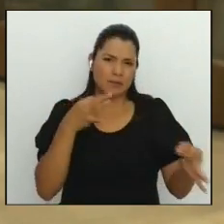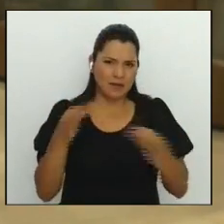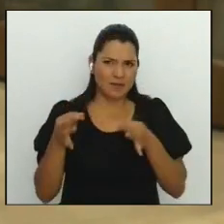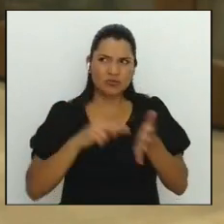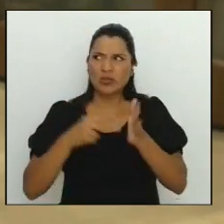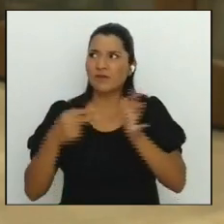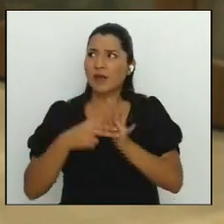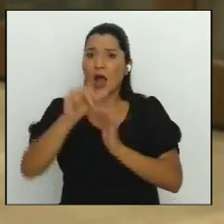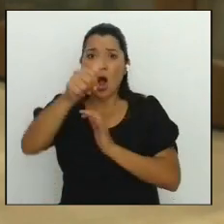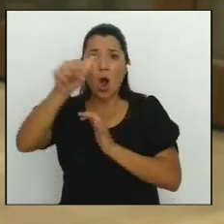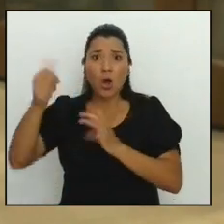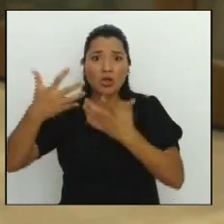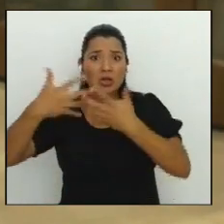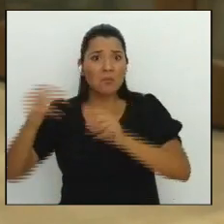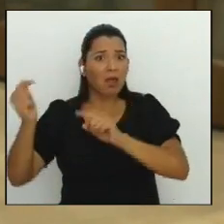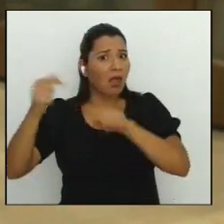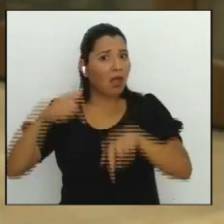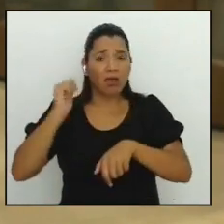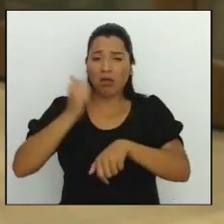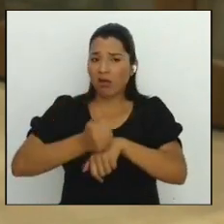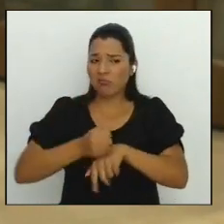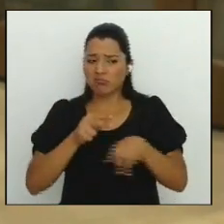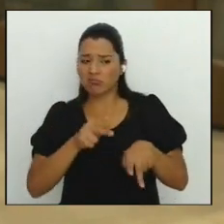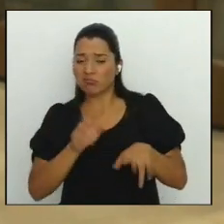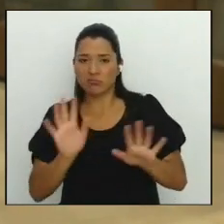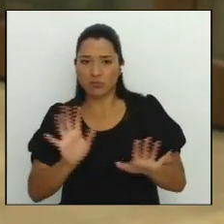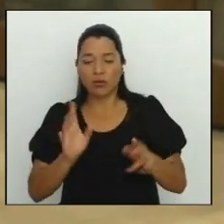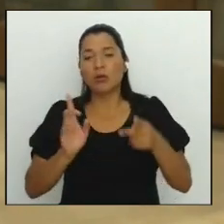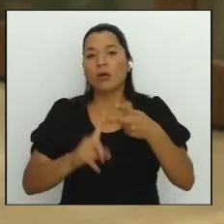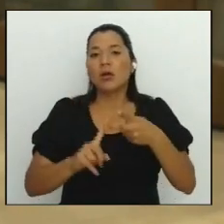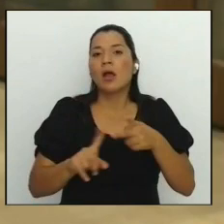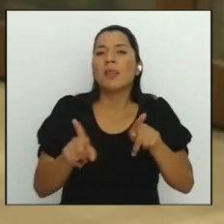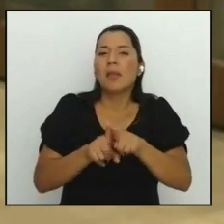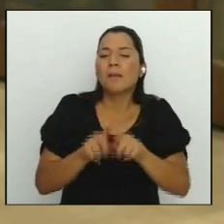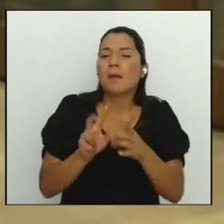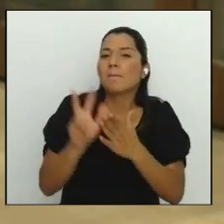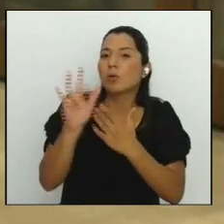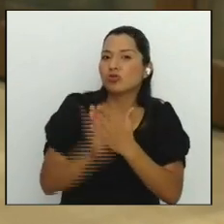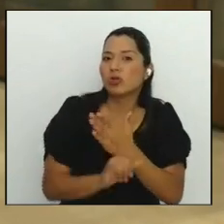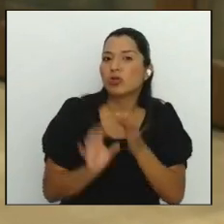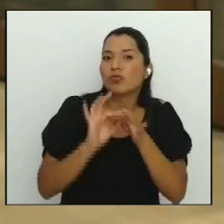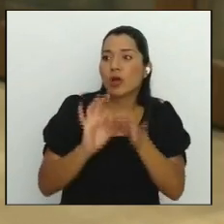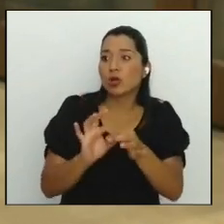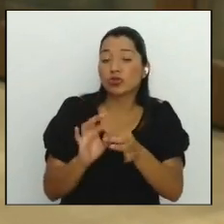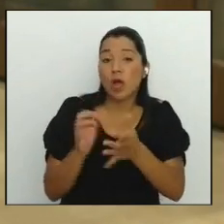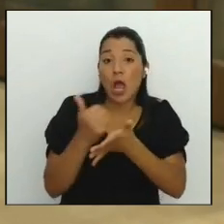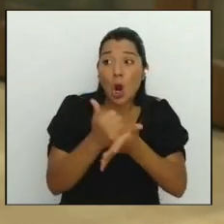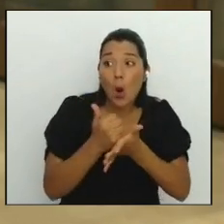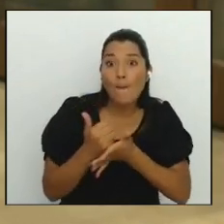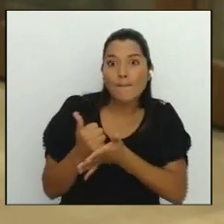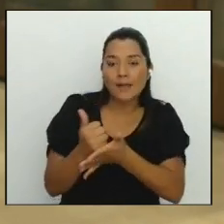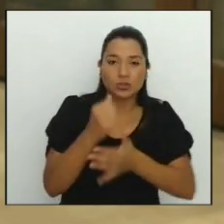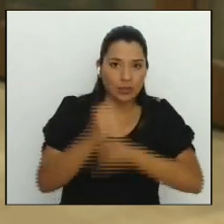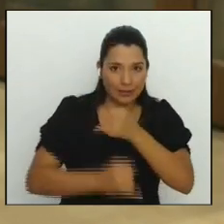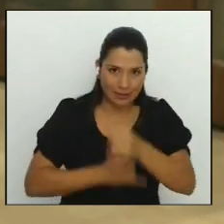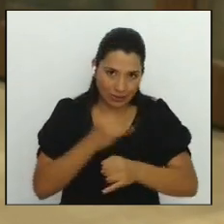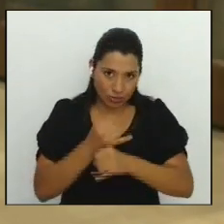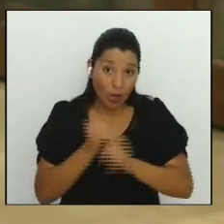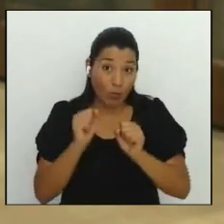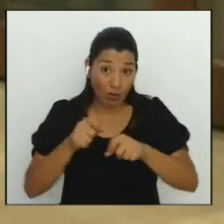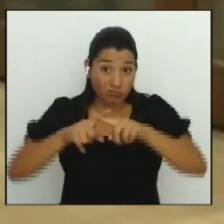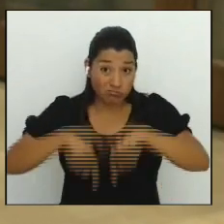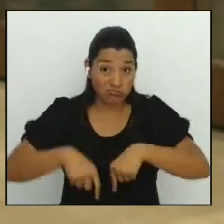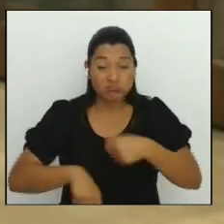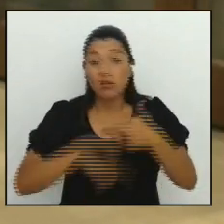Unión Europea, también todos los proyectos de cooperación internacional y sin decir la imagen que